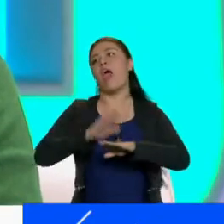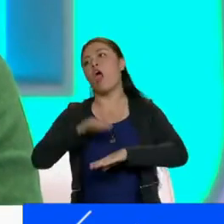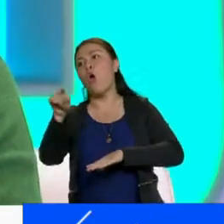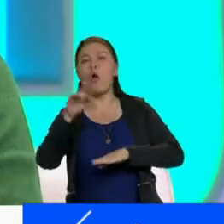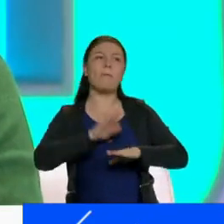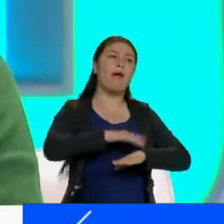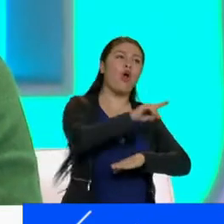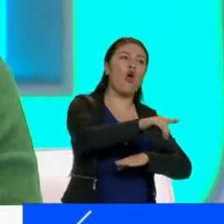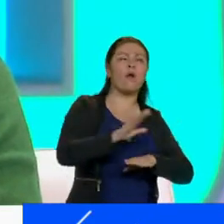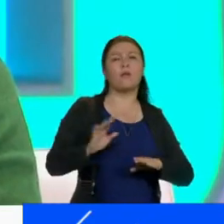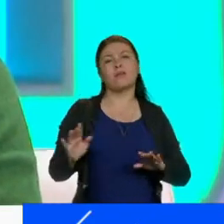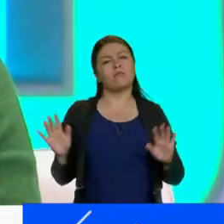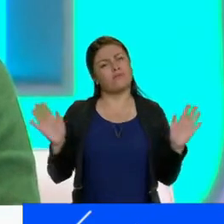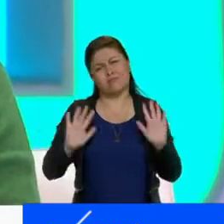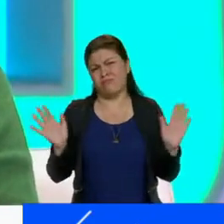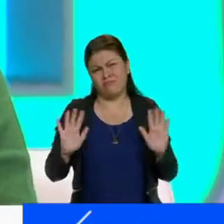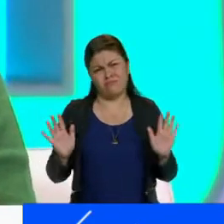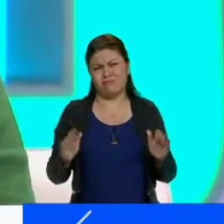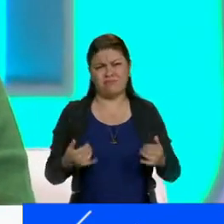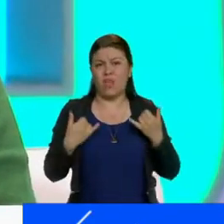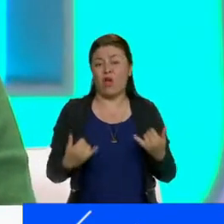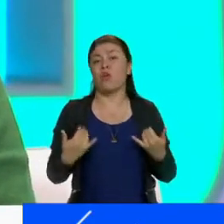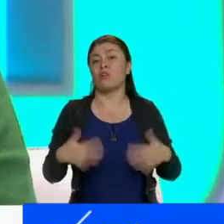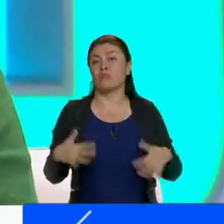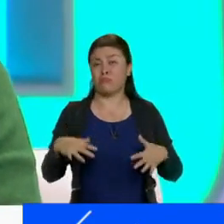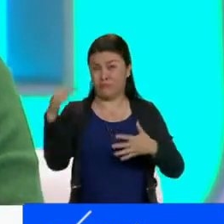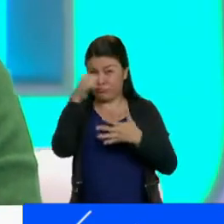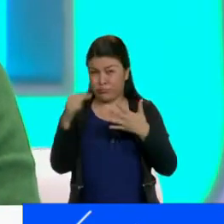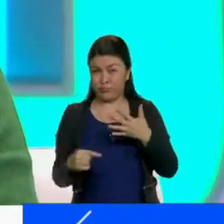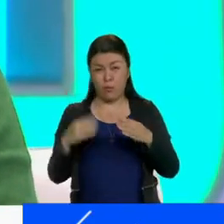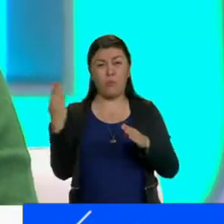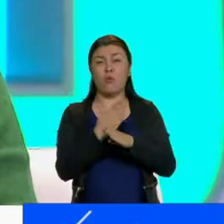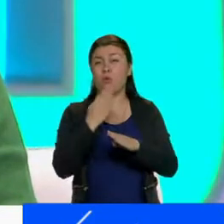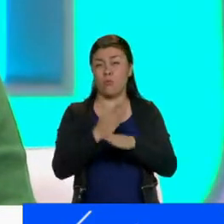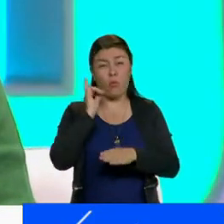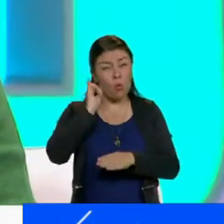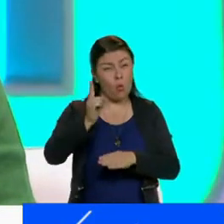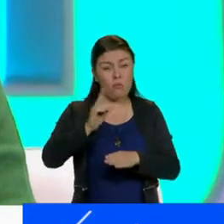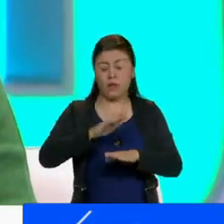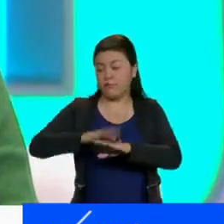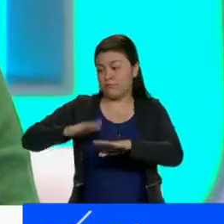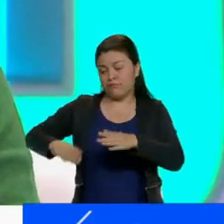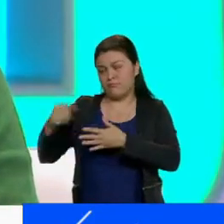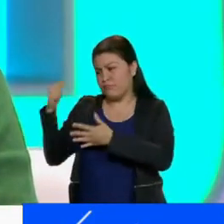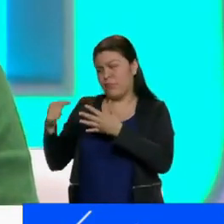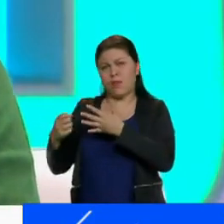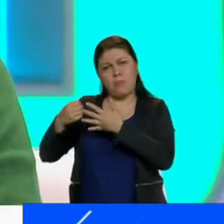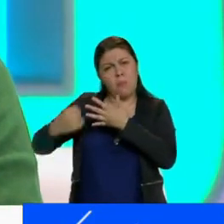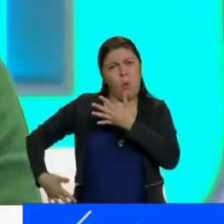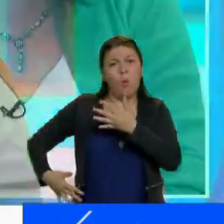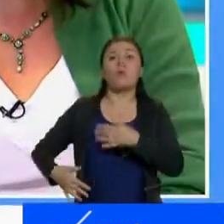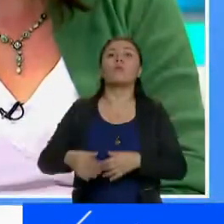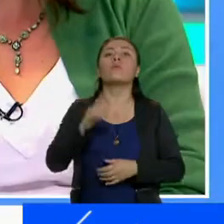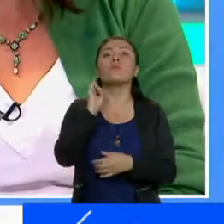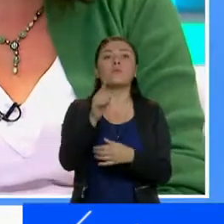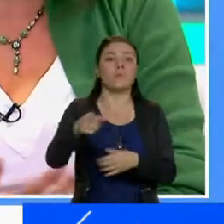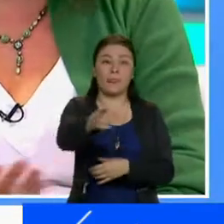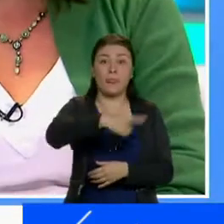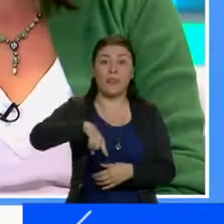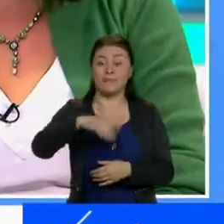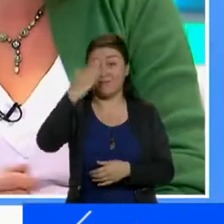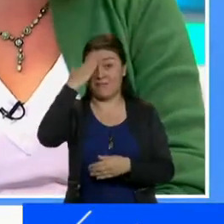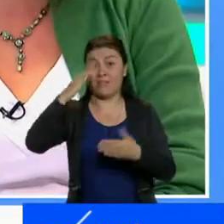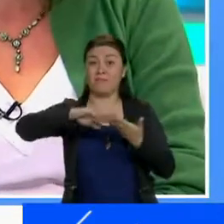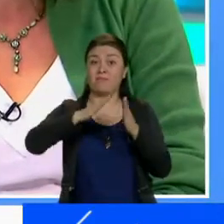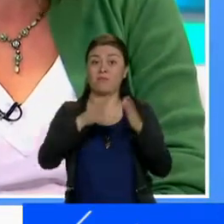pero es un problema multidimensional. Tiene muchas raíces, muchas causas. Esta es una población también vulnerable, mucha de